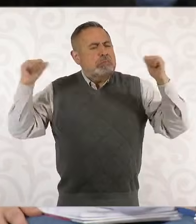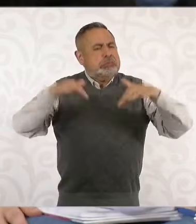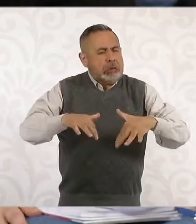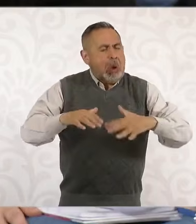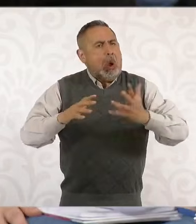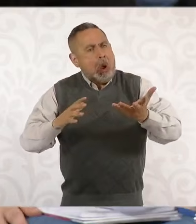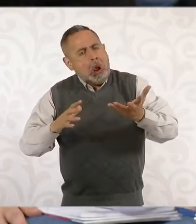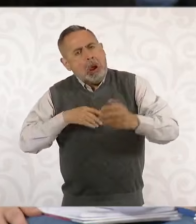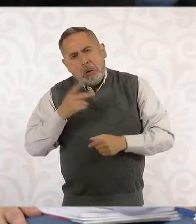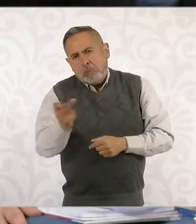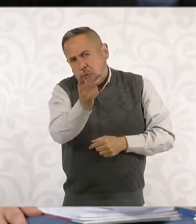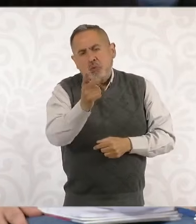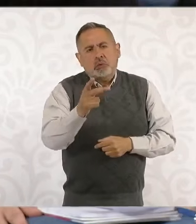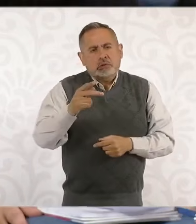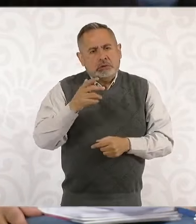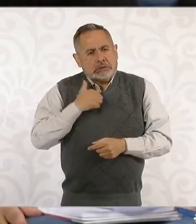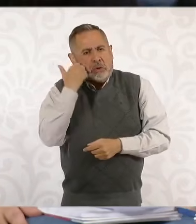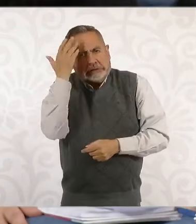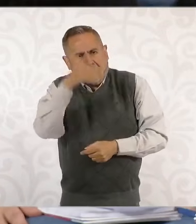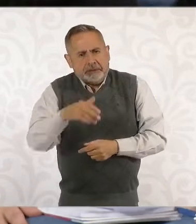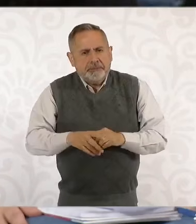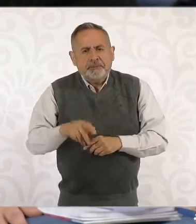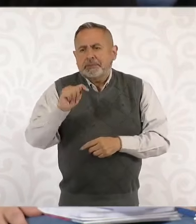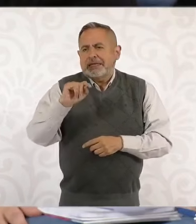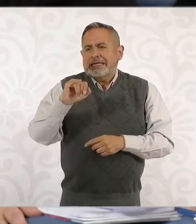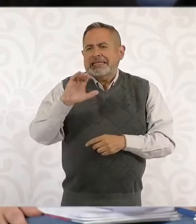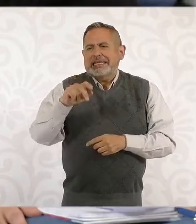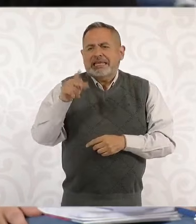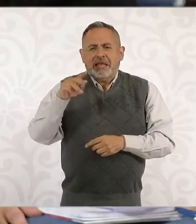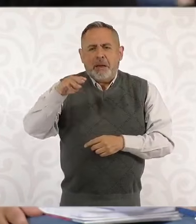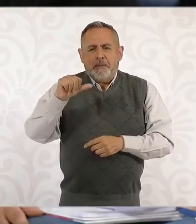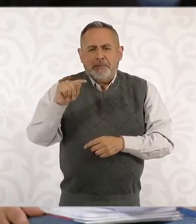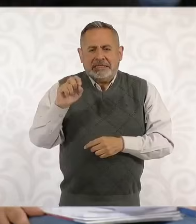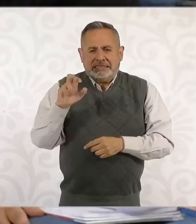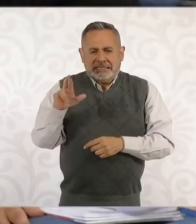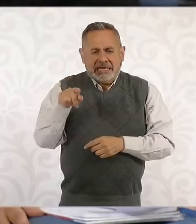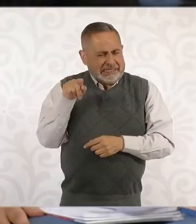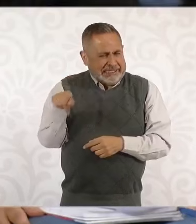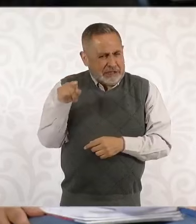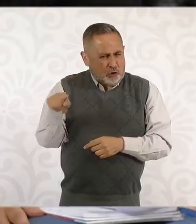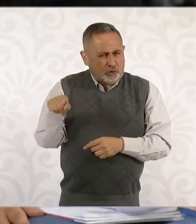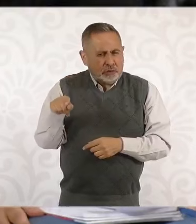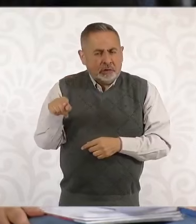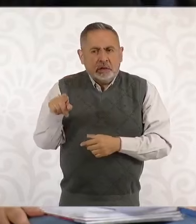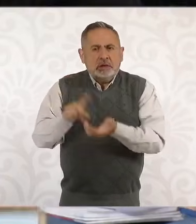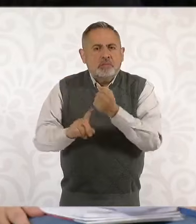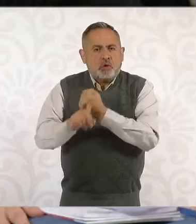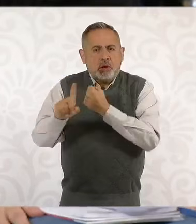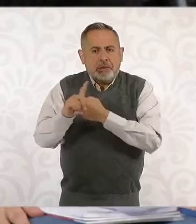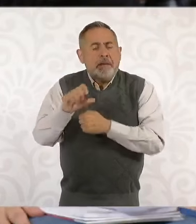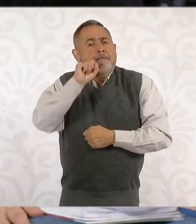interesaría si nos pudiese comentar Iván. Ticketmaster ha tenido este tipo de problemas en